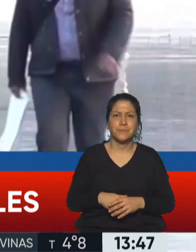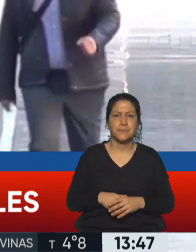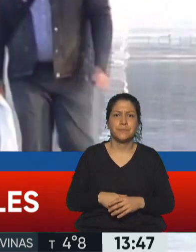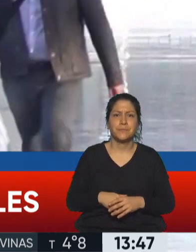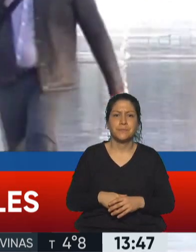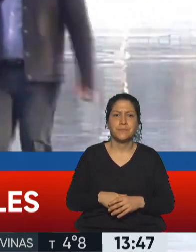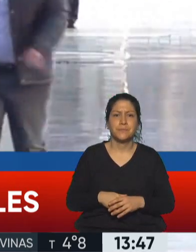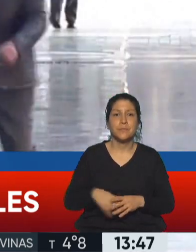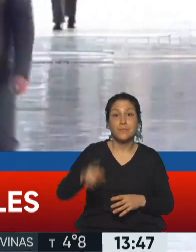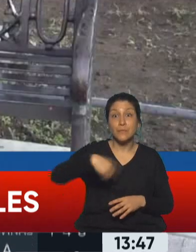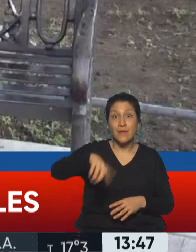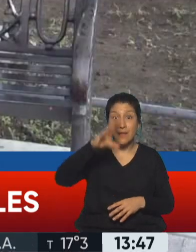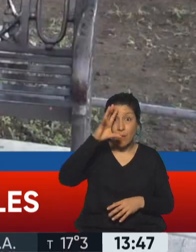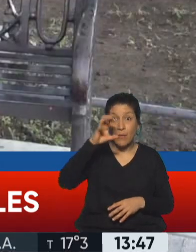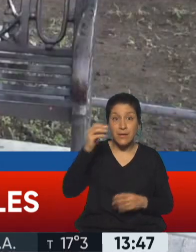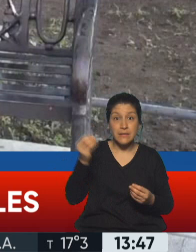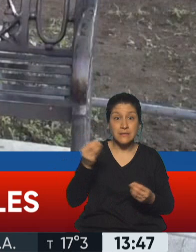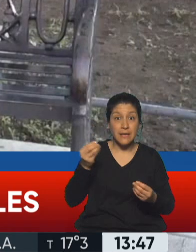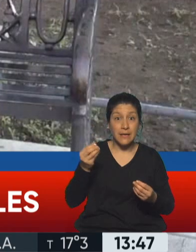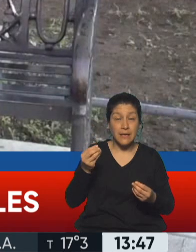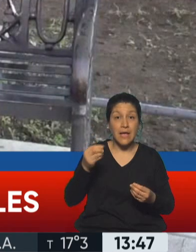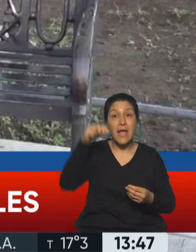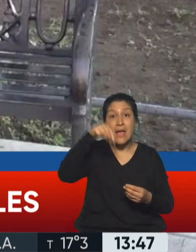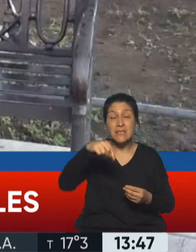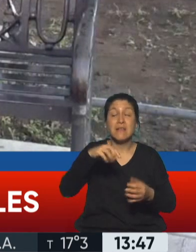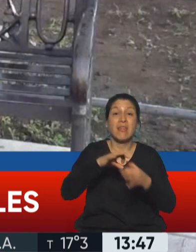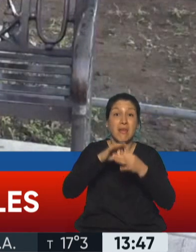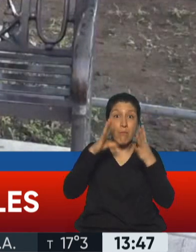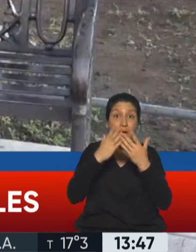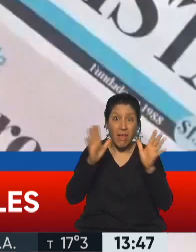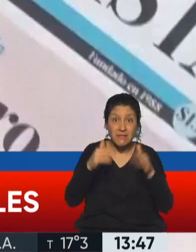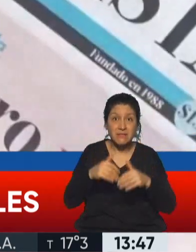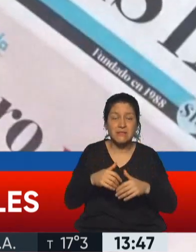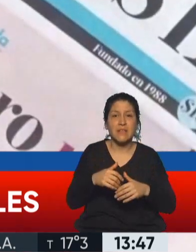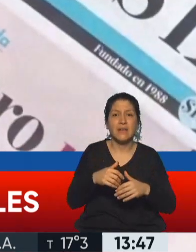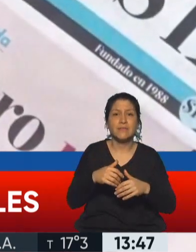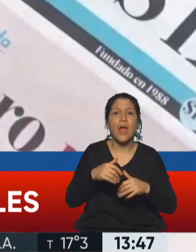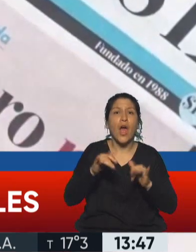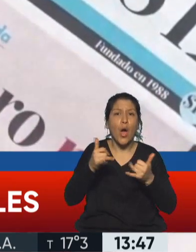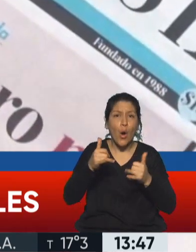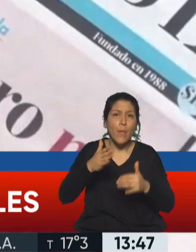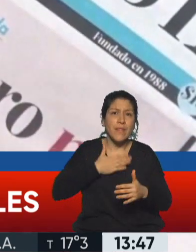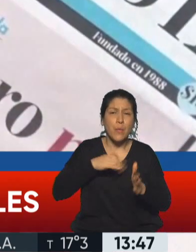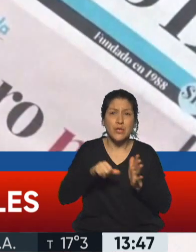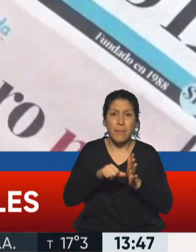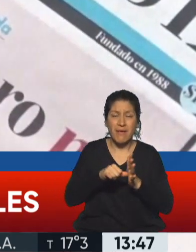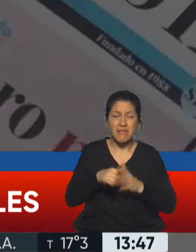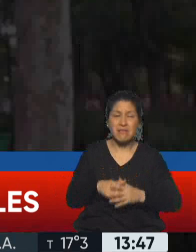Pero recordemos que en esta democracia pues tan joven que tiene nuestro país,